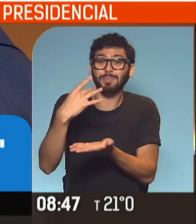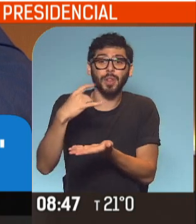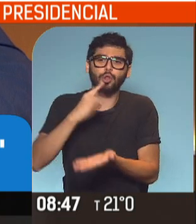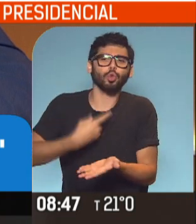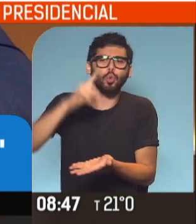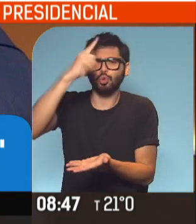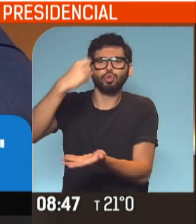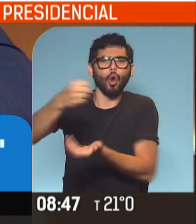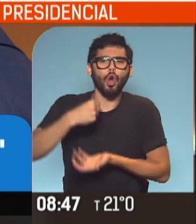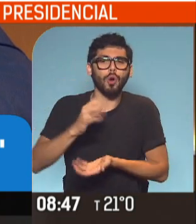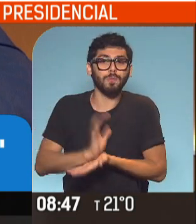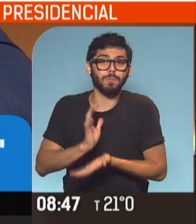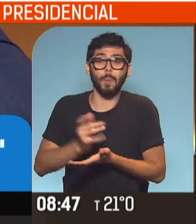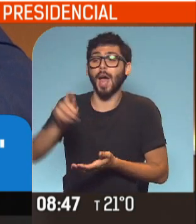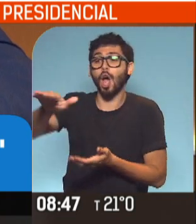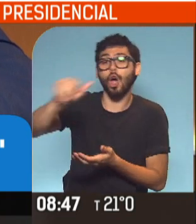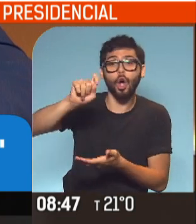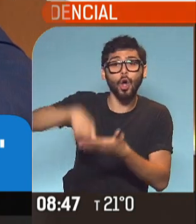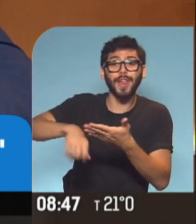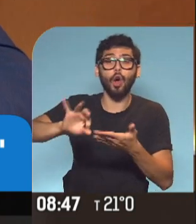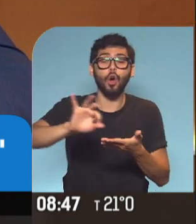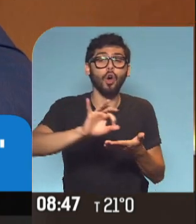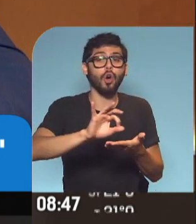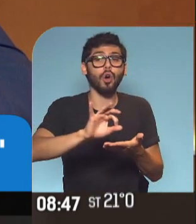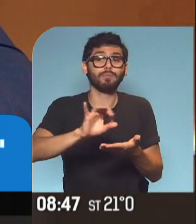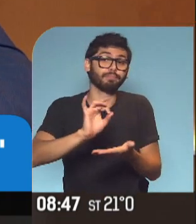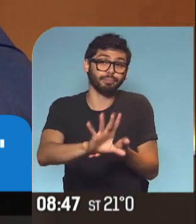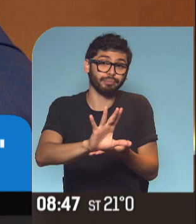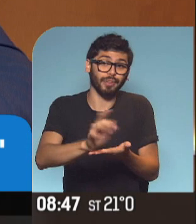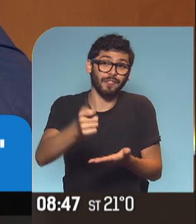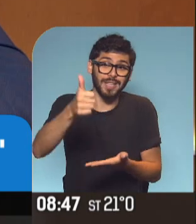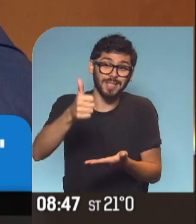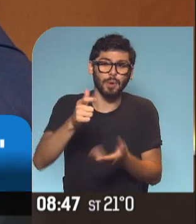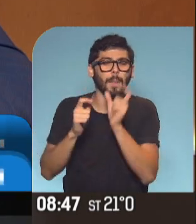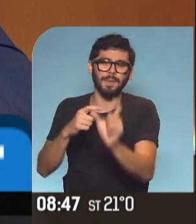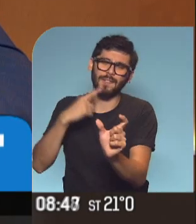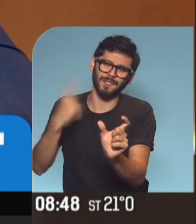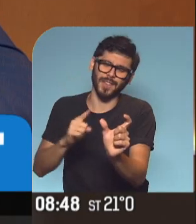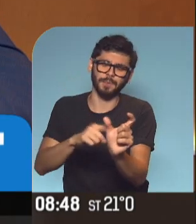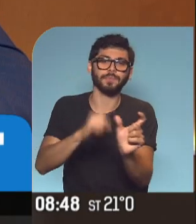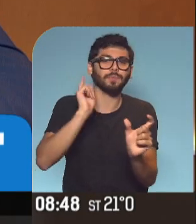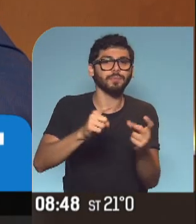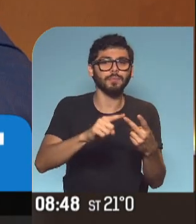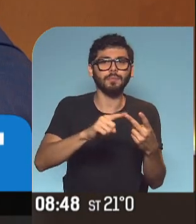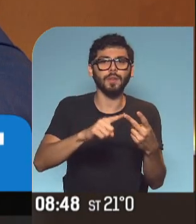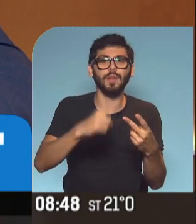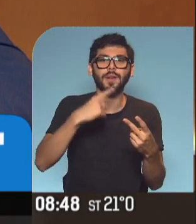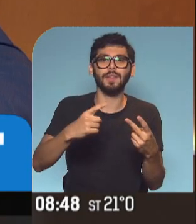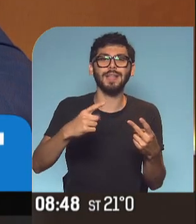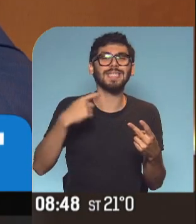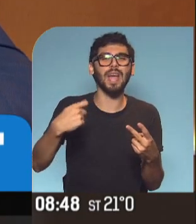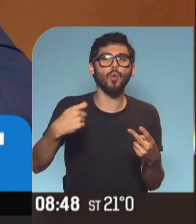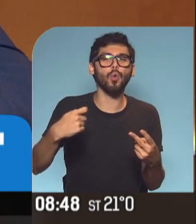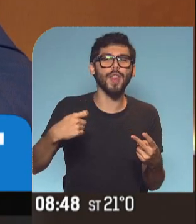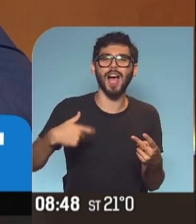dijo su viceministro de trabajo en su momento con otra palabra más asquerosa segundo quiere privatizar el régimen de seguridad social él tiene en la cabeza